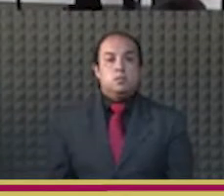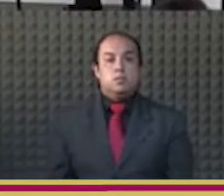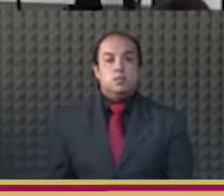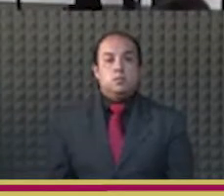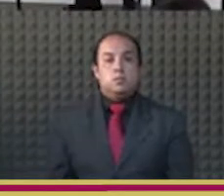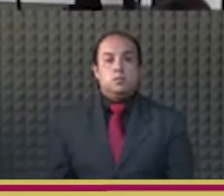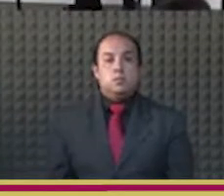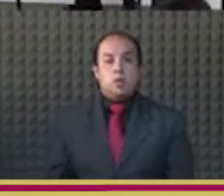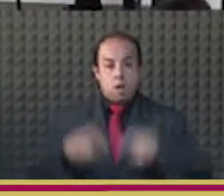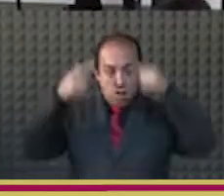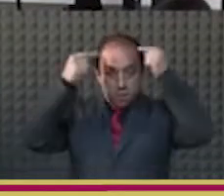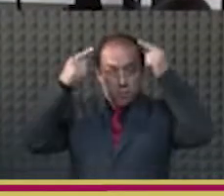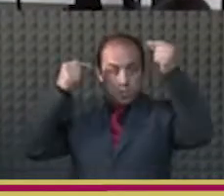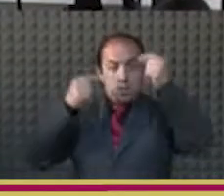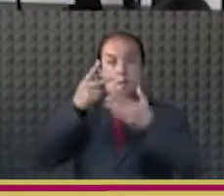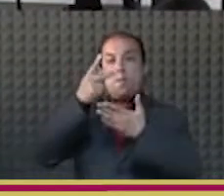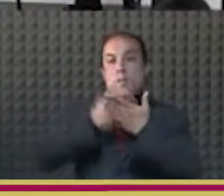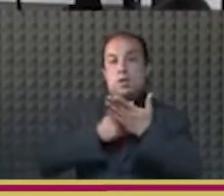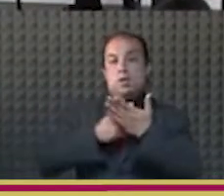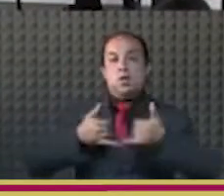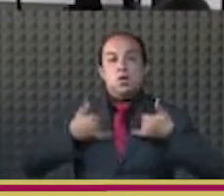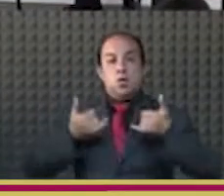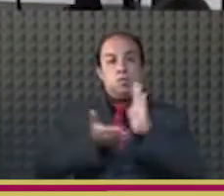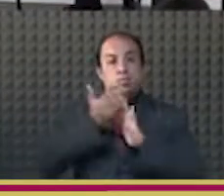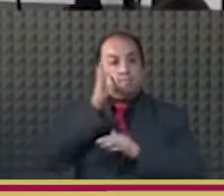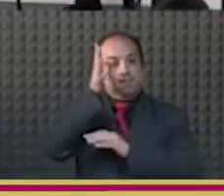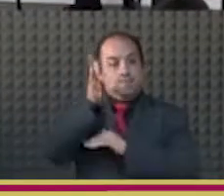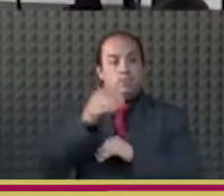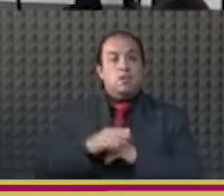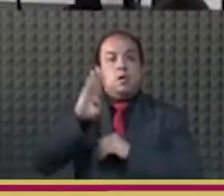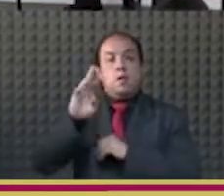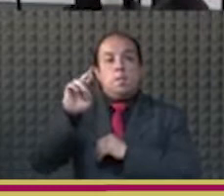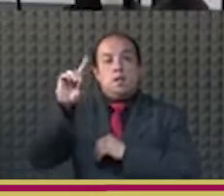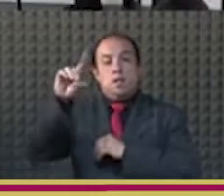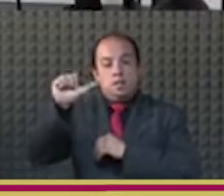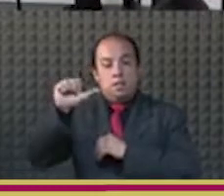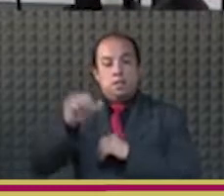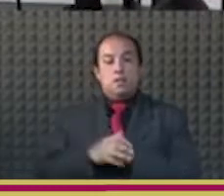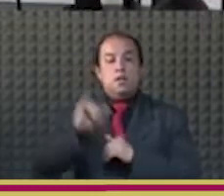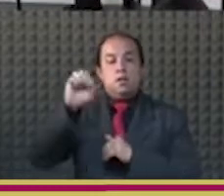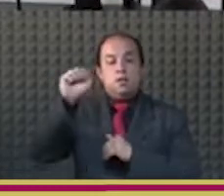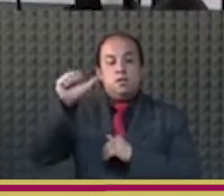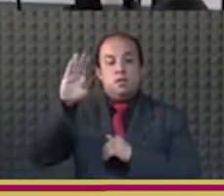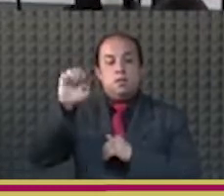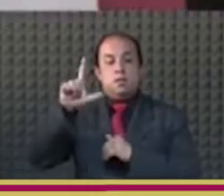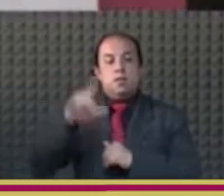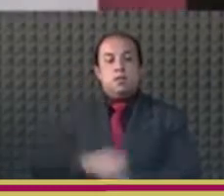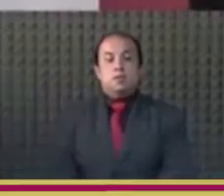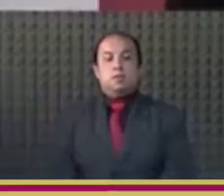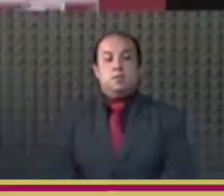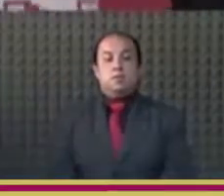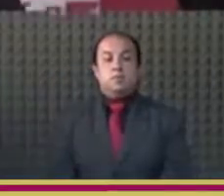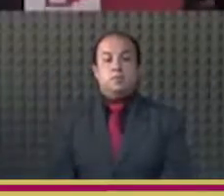La egresada del programa Jóvenes Construyendo el Futuro, Brenda Isabel Vázquez García.